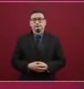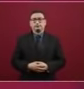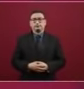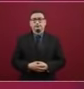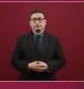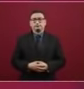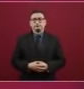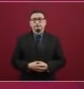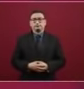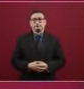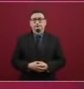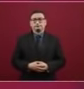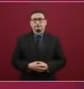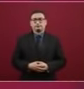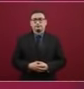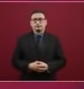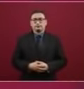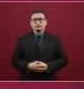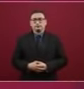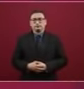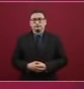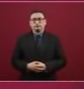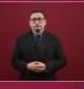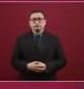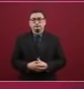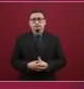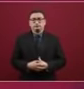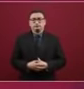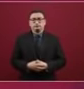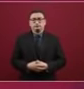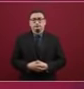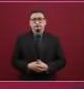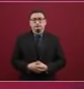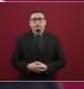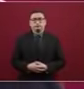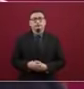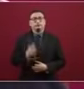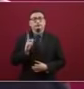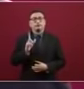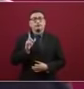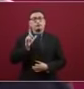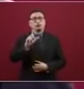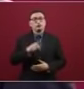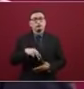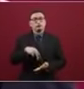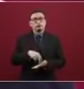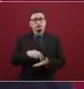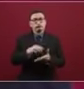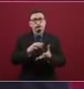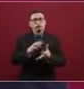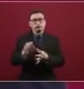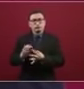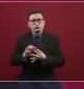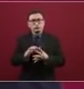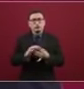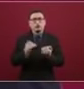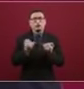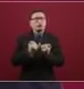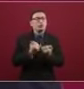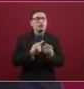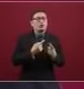tenemos que dar a conocer el quién es quién en los precios de las gasolinas.